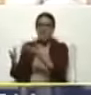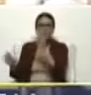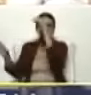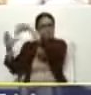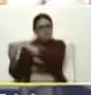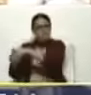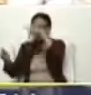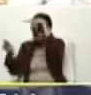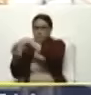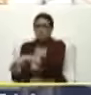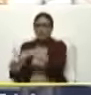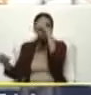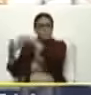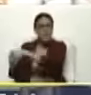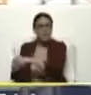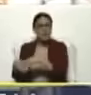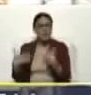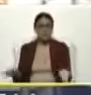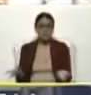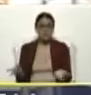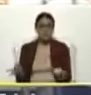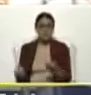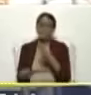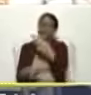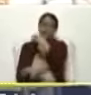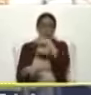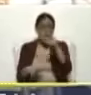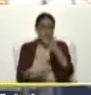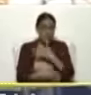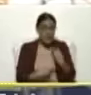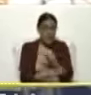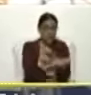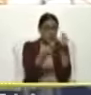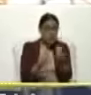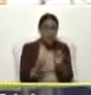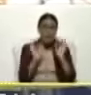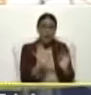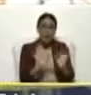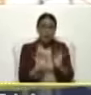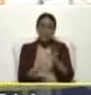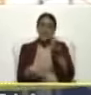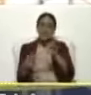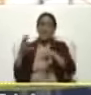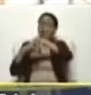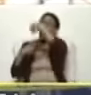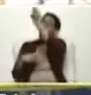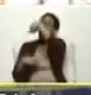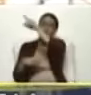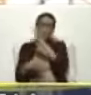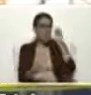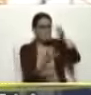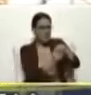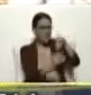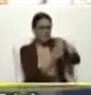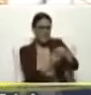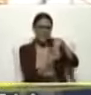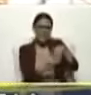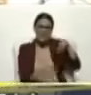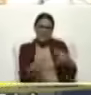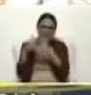Sur. Eso es lo que queremos para Venezuela, que convierta a nuestro país en una base militar gringa.